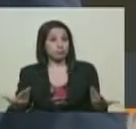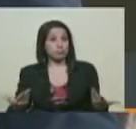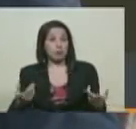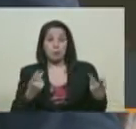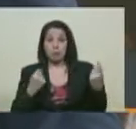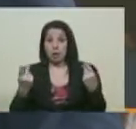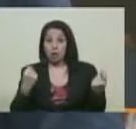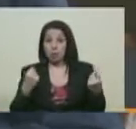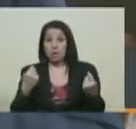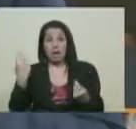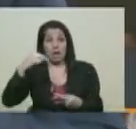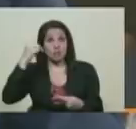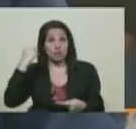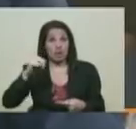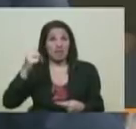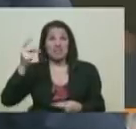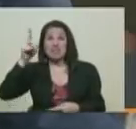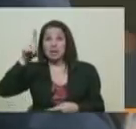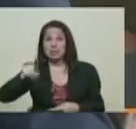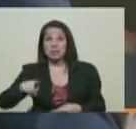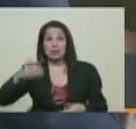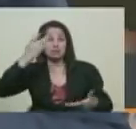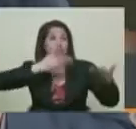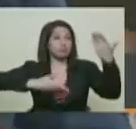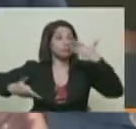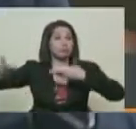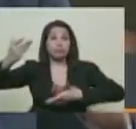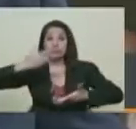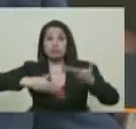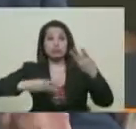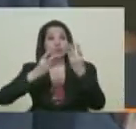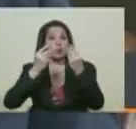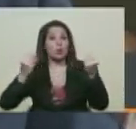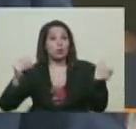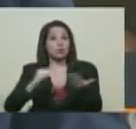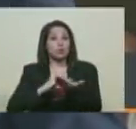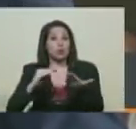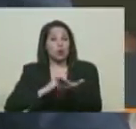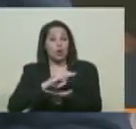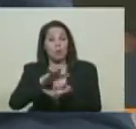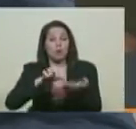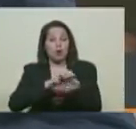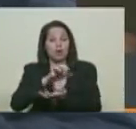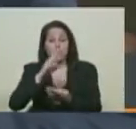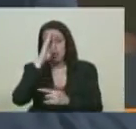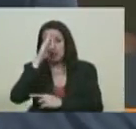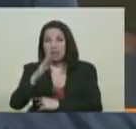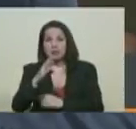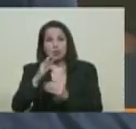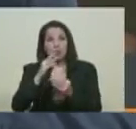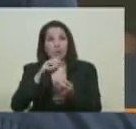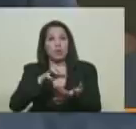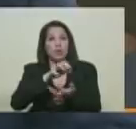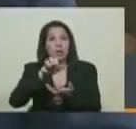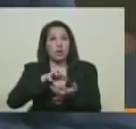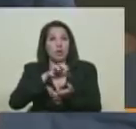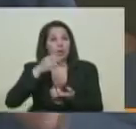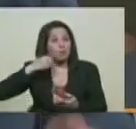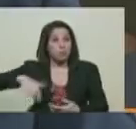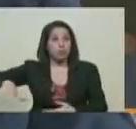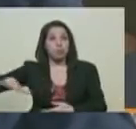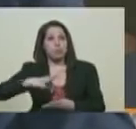economía nacional, sino que también para la resolución de problemas directos de nuestro pueblo, desde